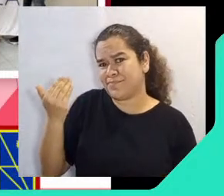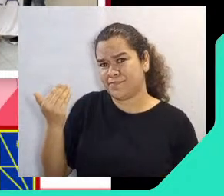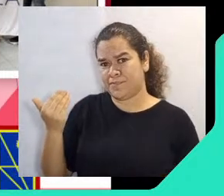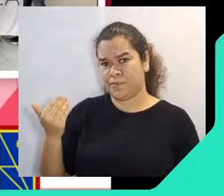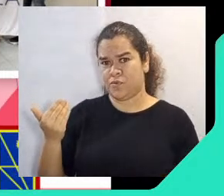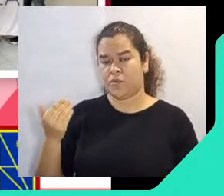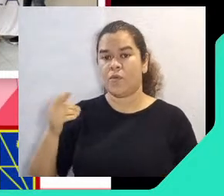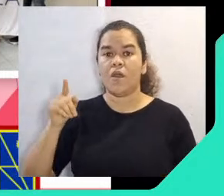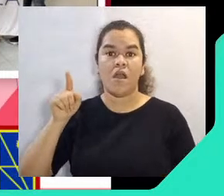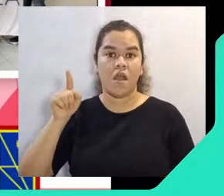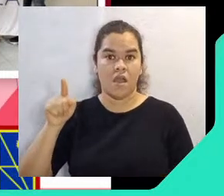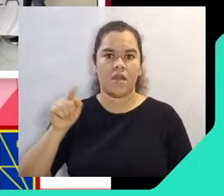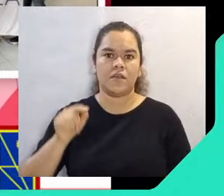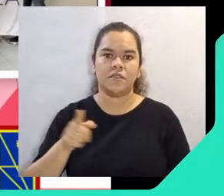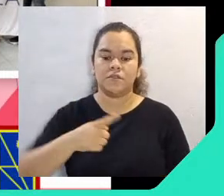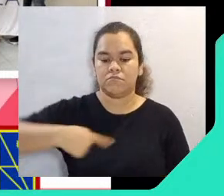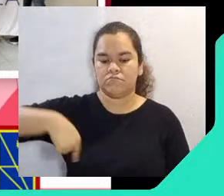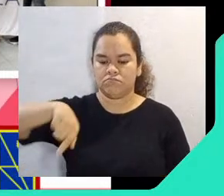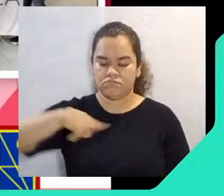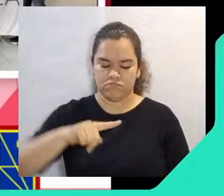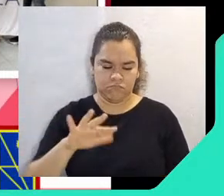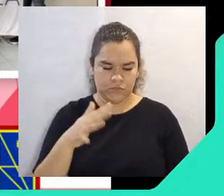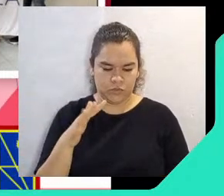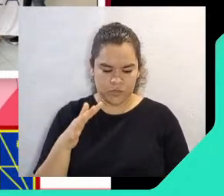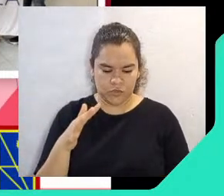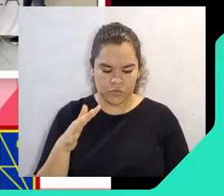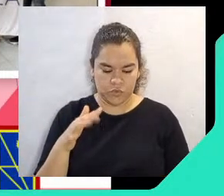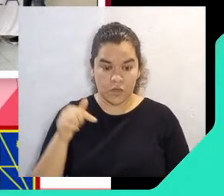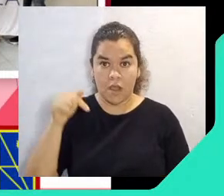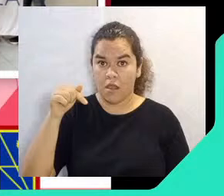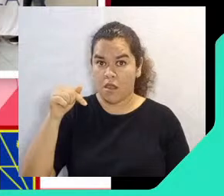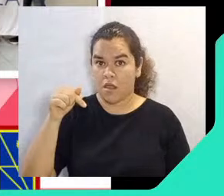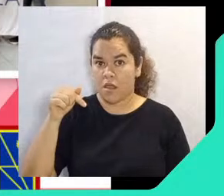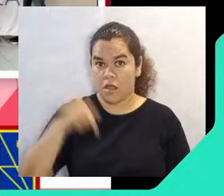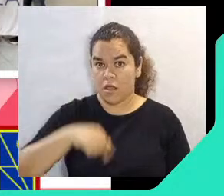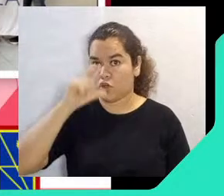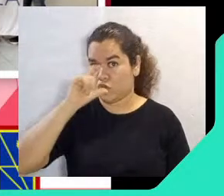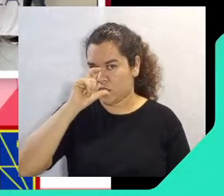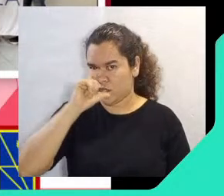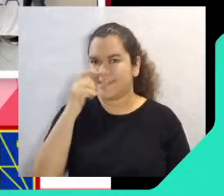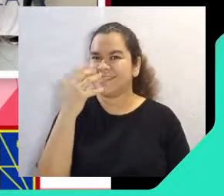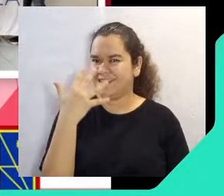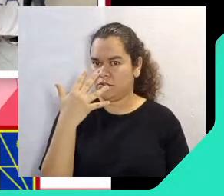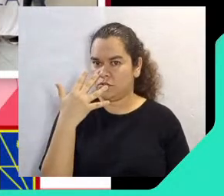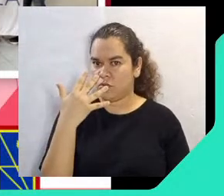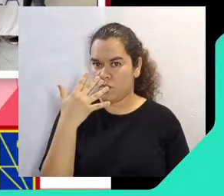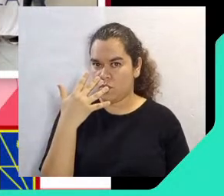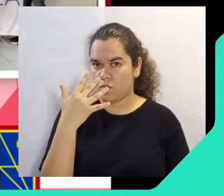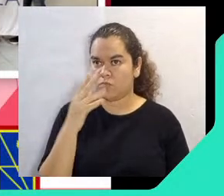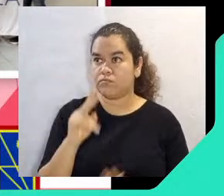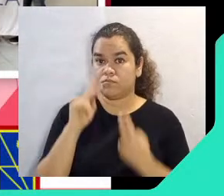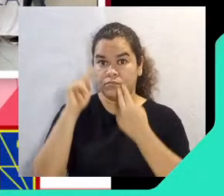cuales participamos 5 estudiantes de Corrientes Capital.